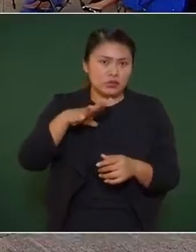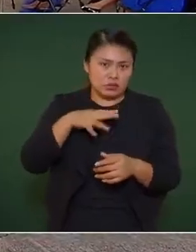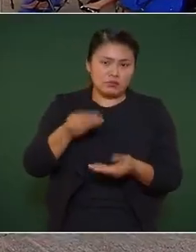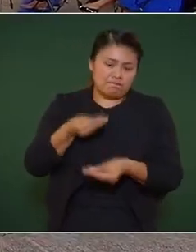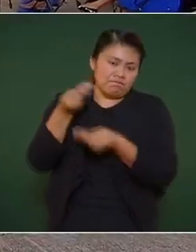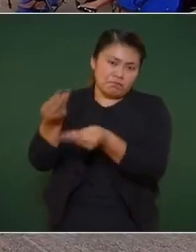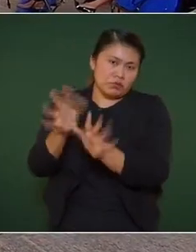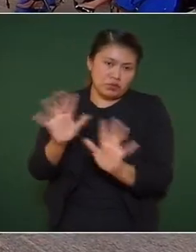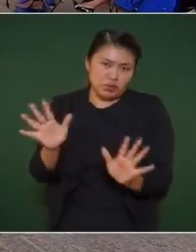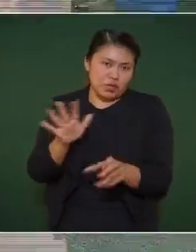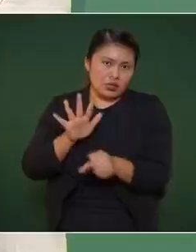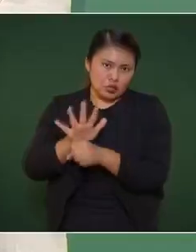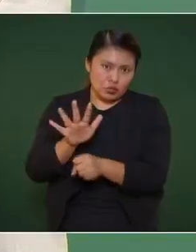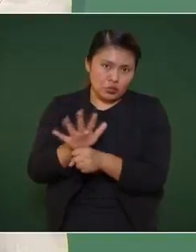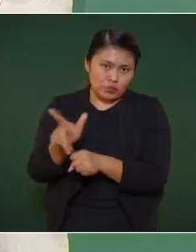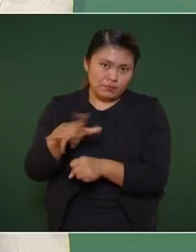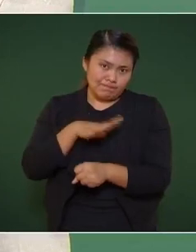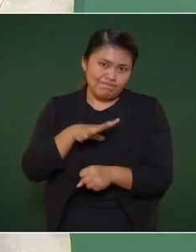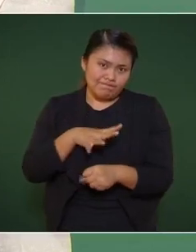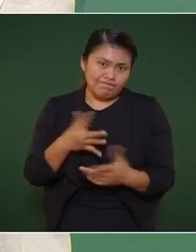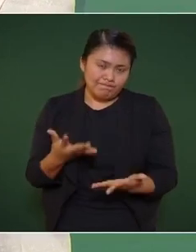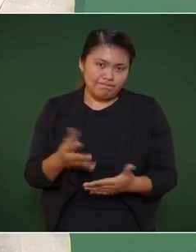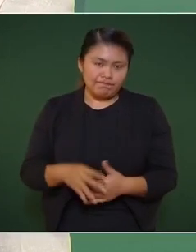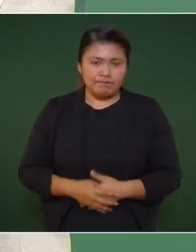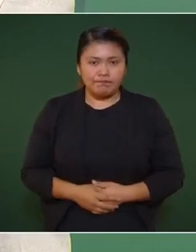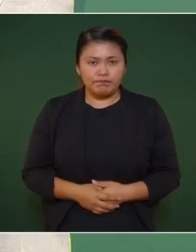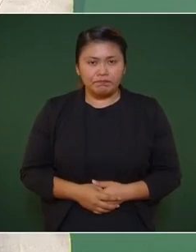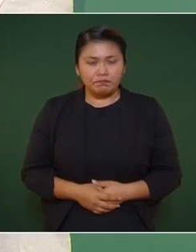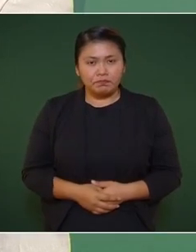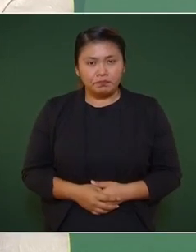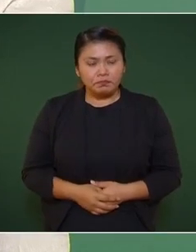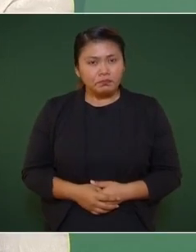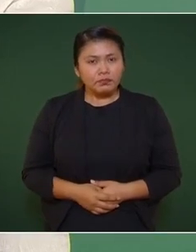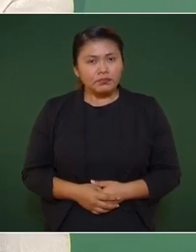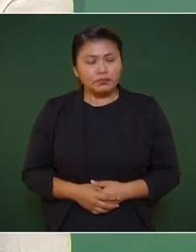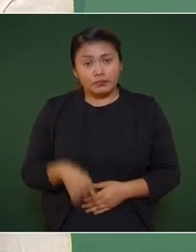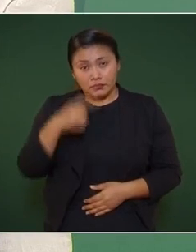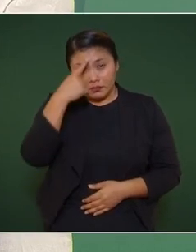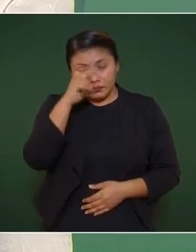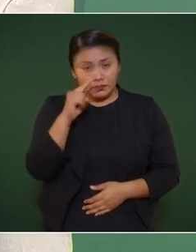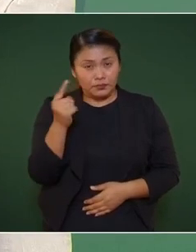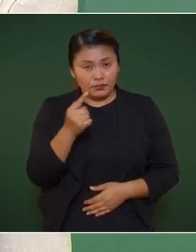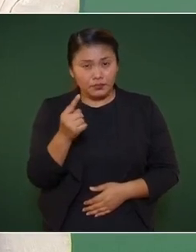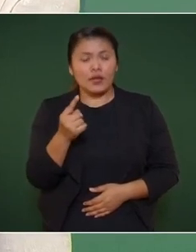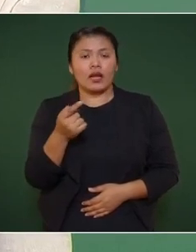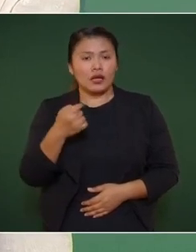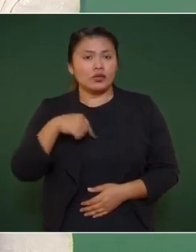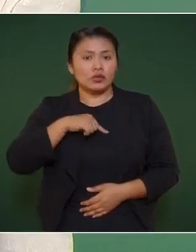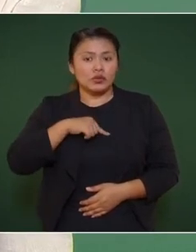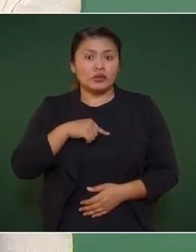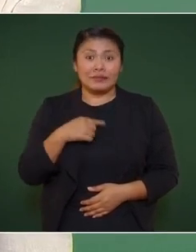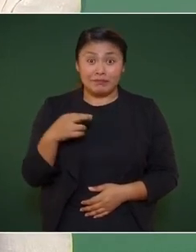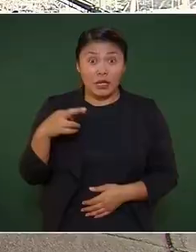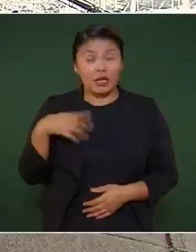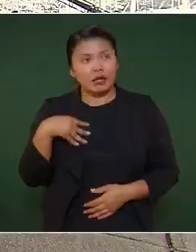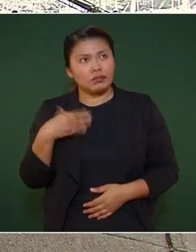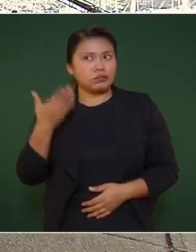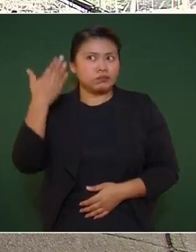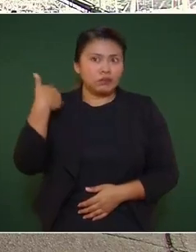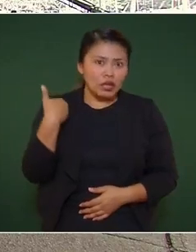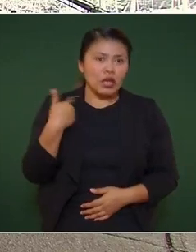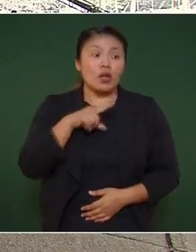suficientes para que no se le demore el pago a